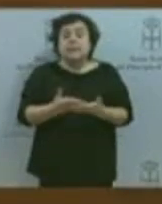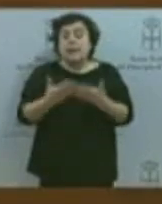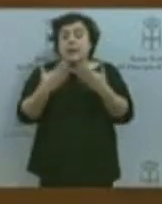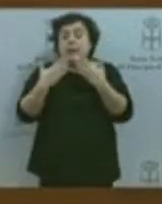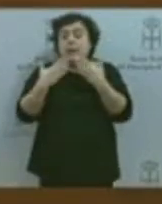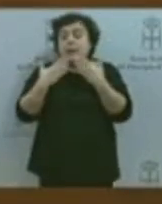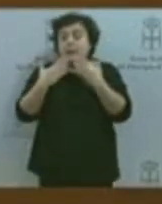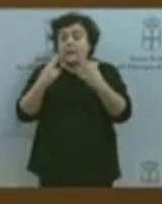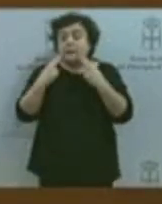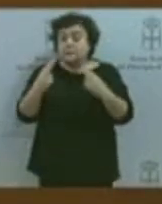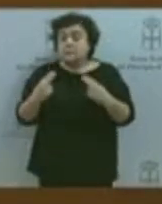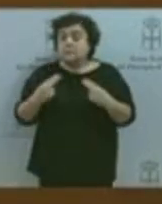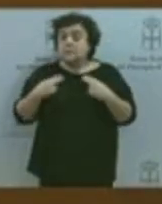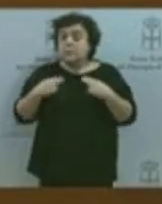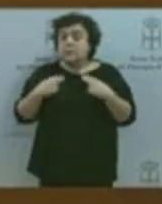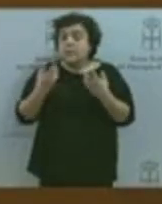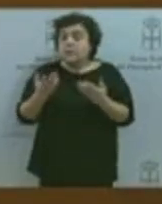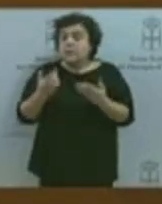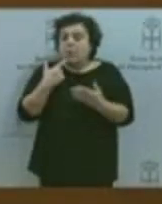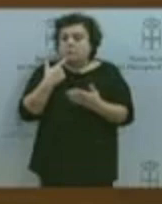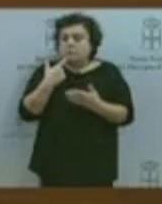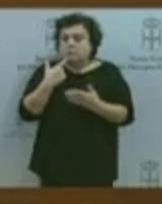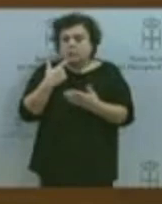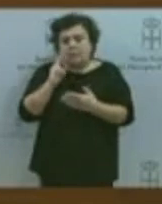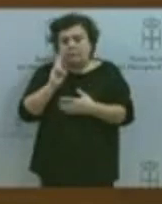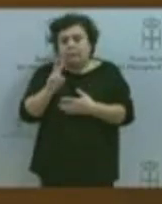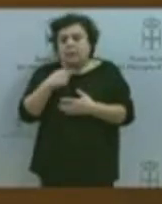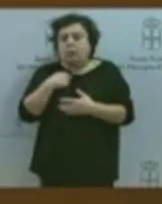hablo así despacio, soy bastante